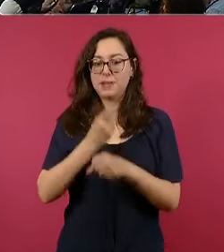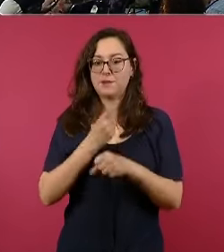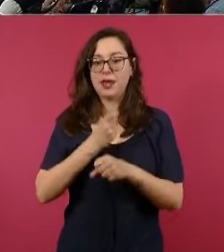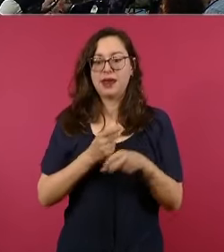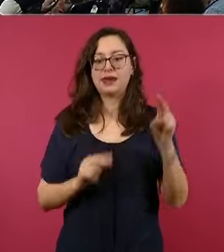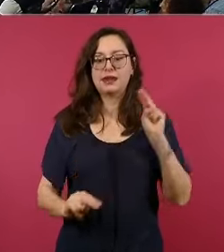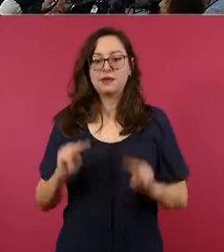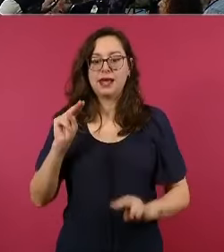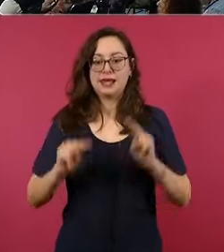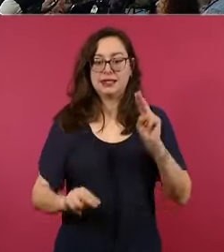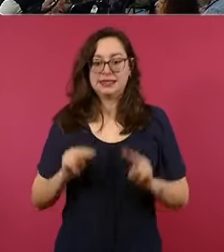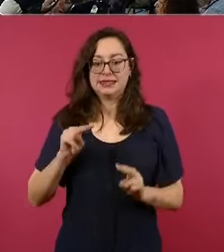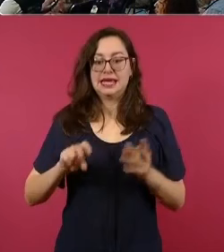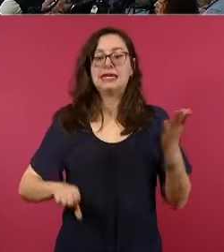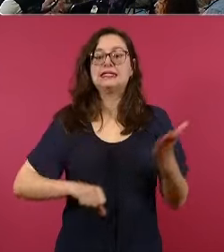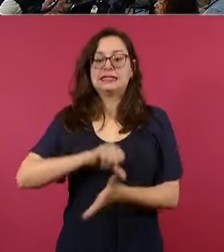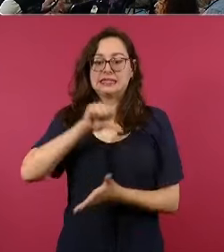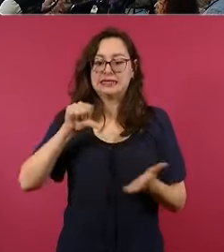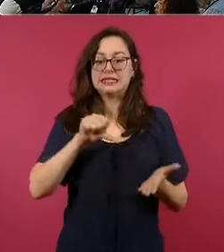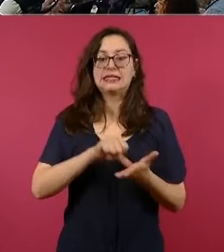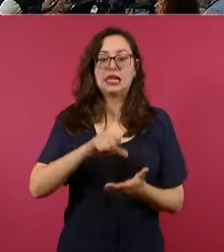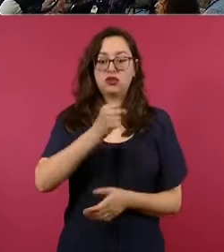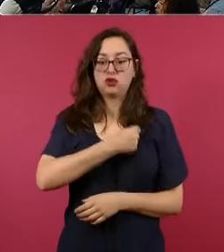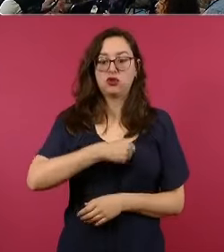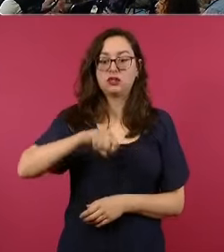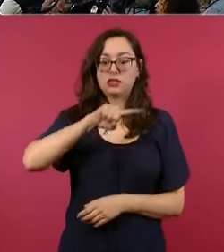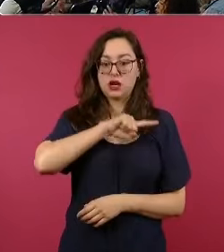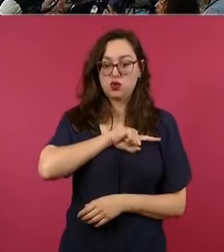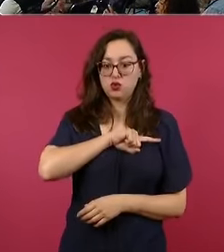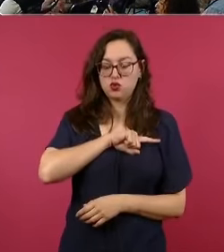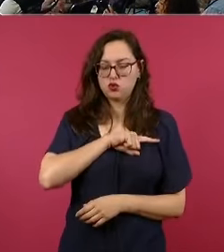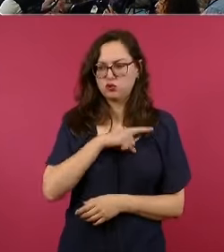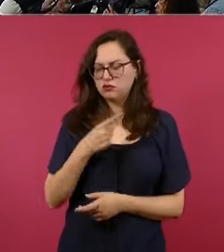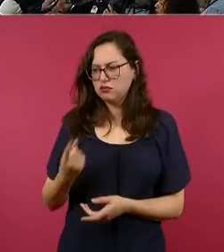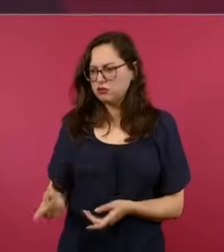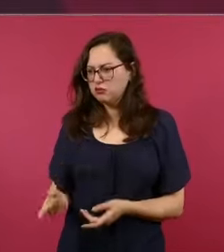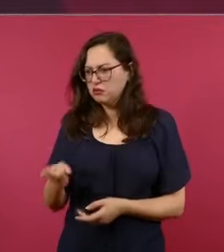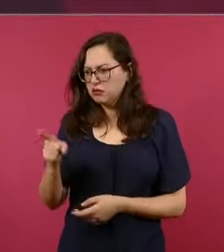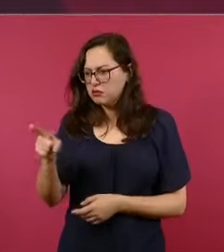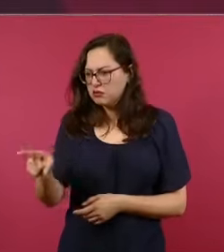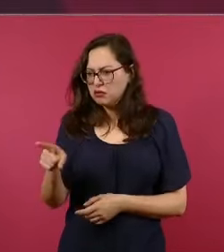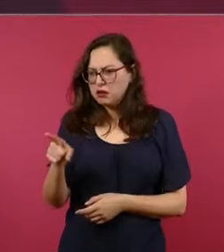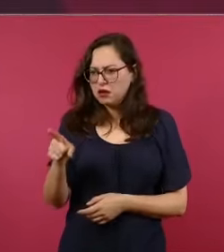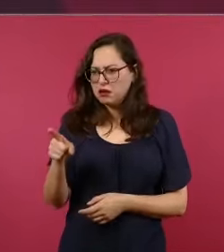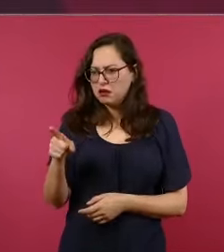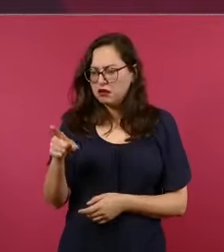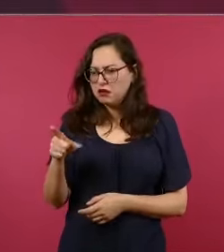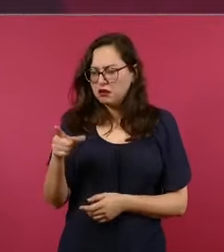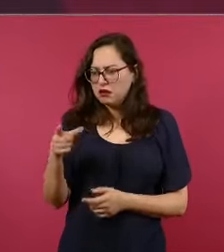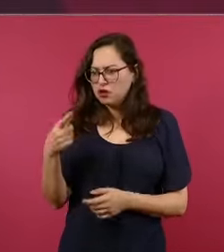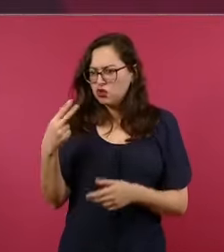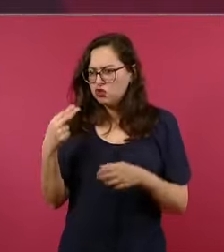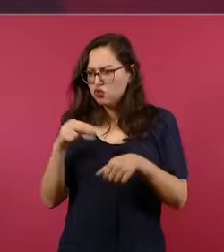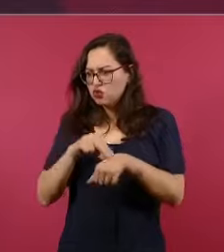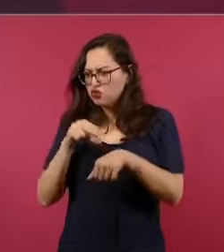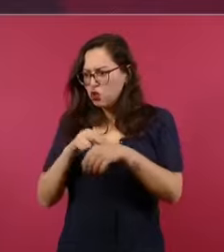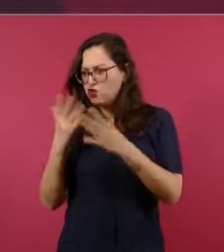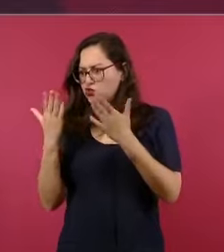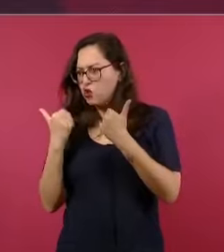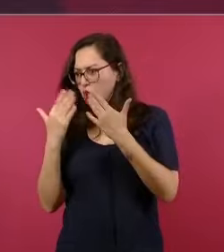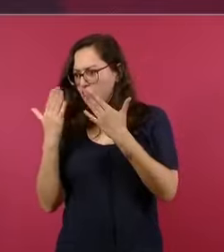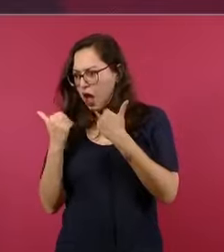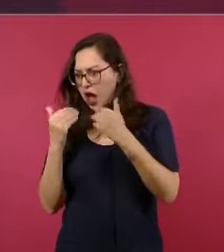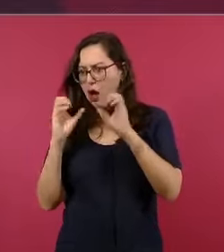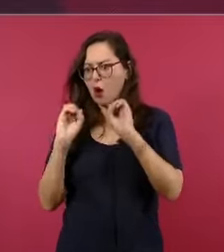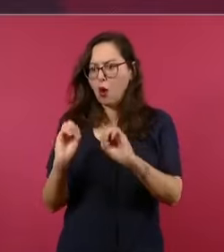atención pero en centros de salud que no tuvieran cobertura de lunes a domingo o de plano que no tuvieran médico que no